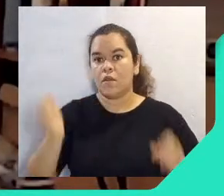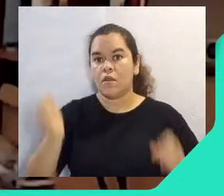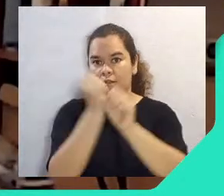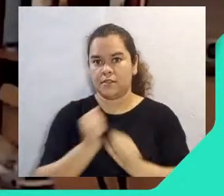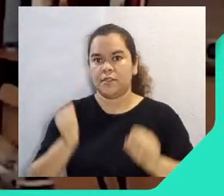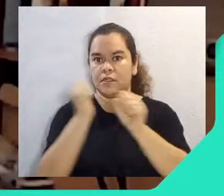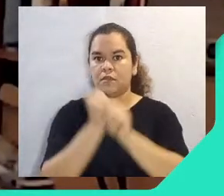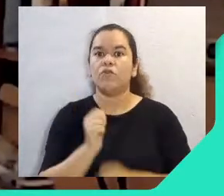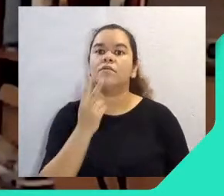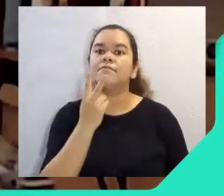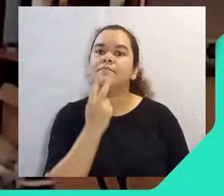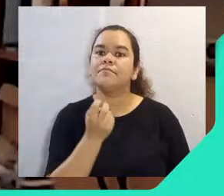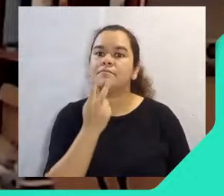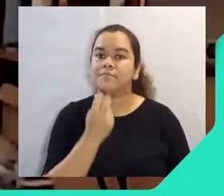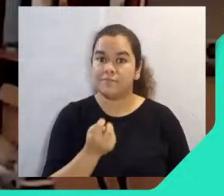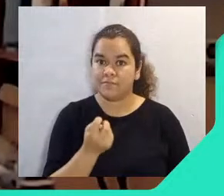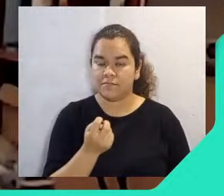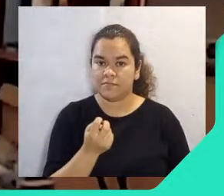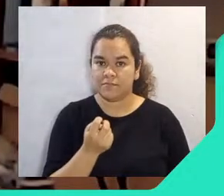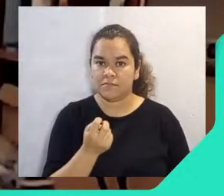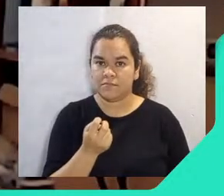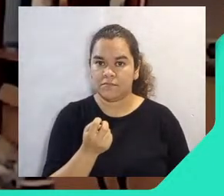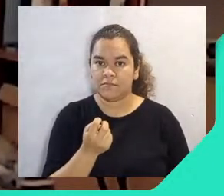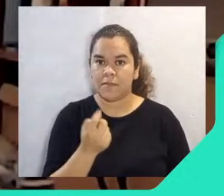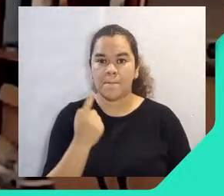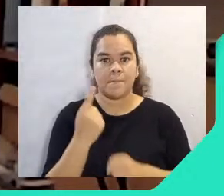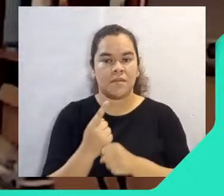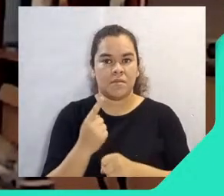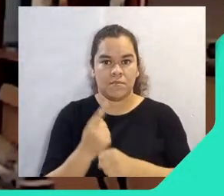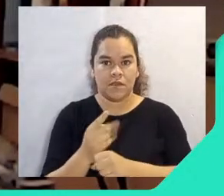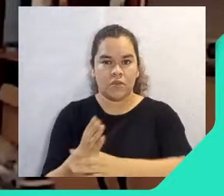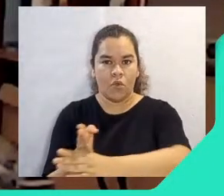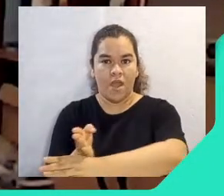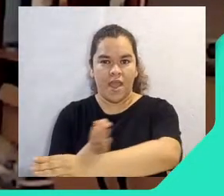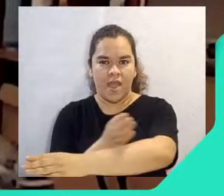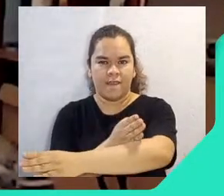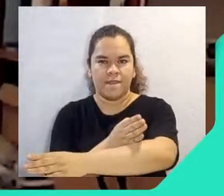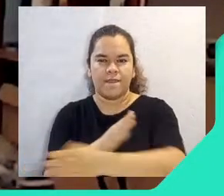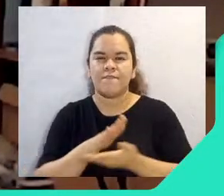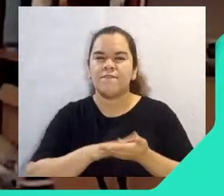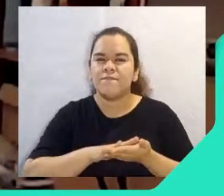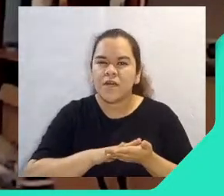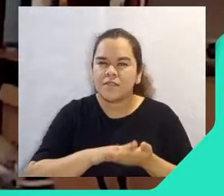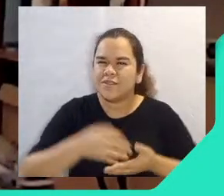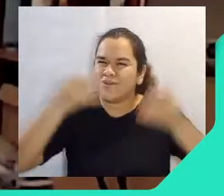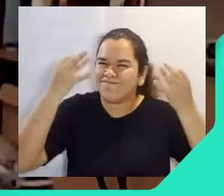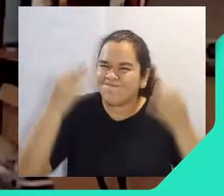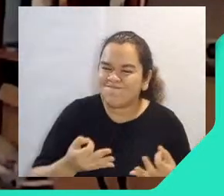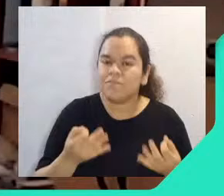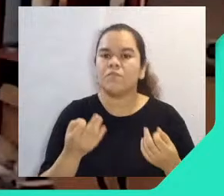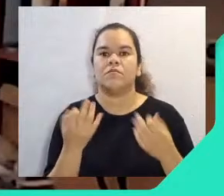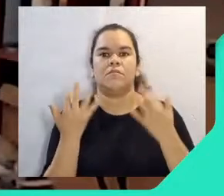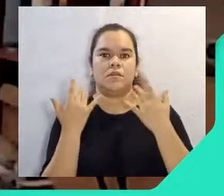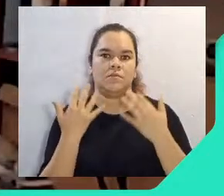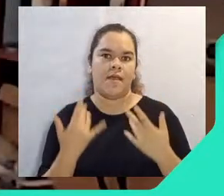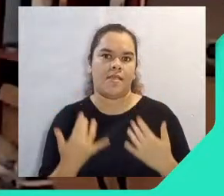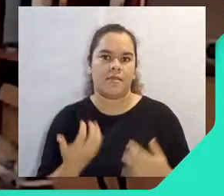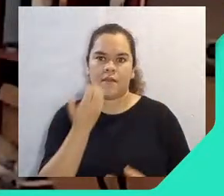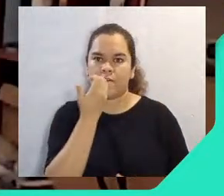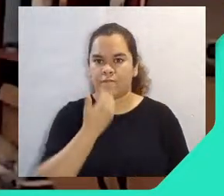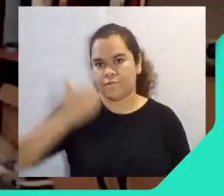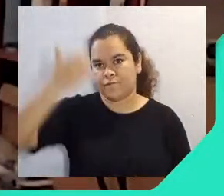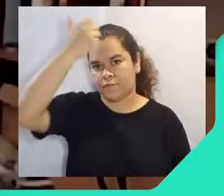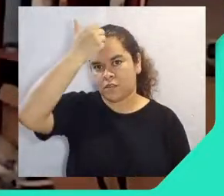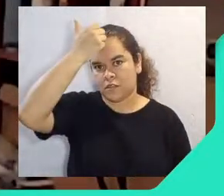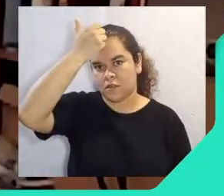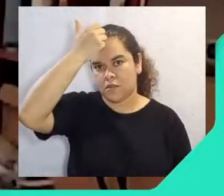futuro, tienen que tener una base fuerte de formación en matemática y en física. El ciclo básico es el mismo